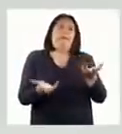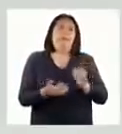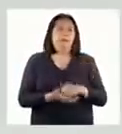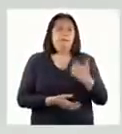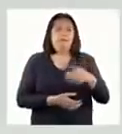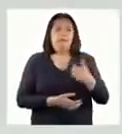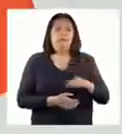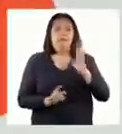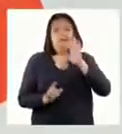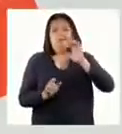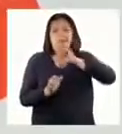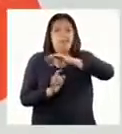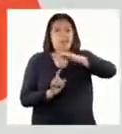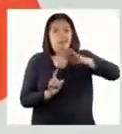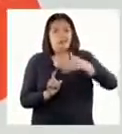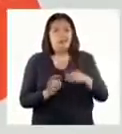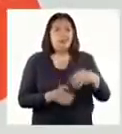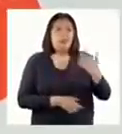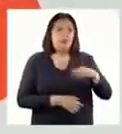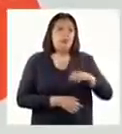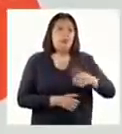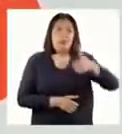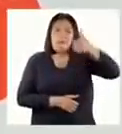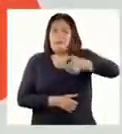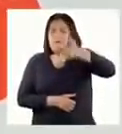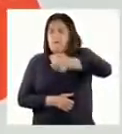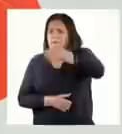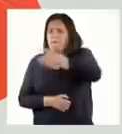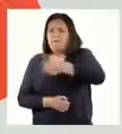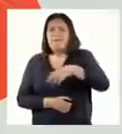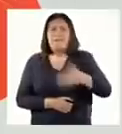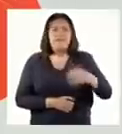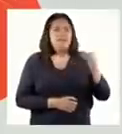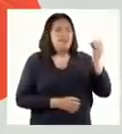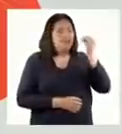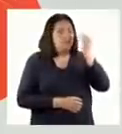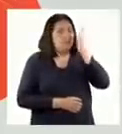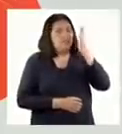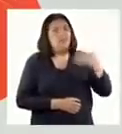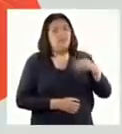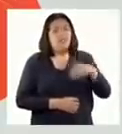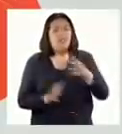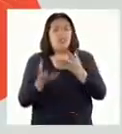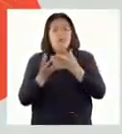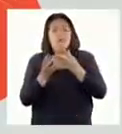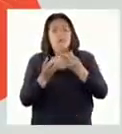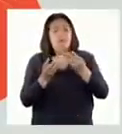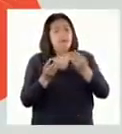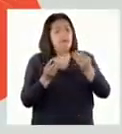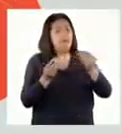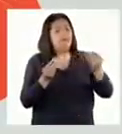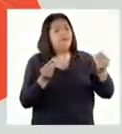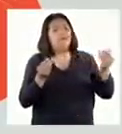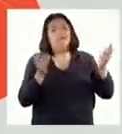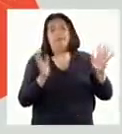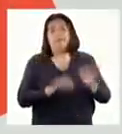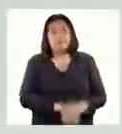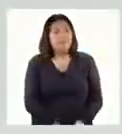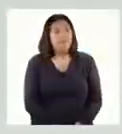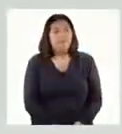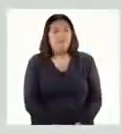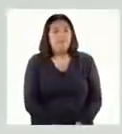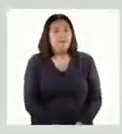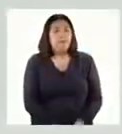Lamentablemente, la contaminación y el uso de pesticidas hace que las abejas vayan desapareciendo muy